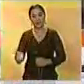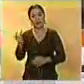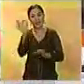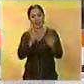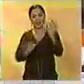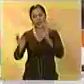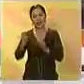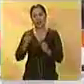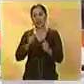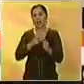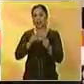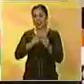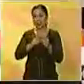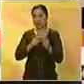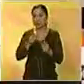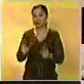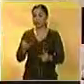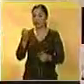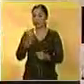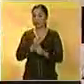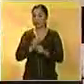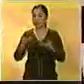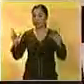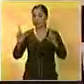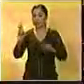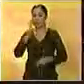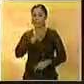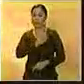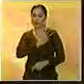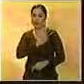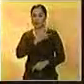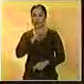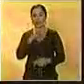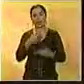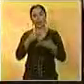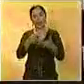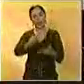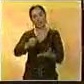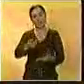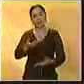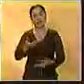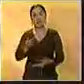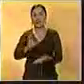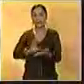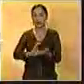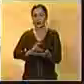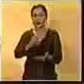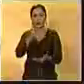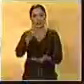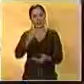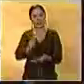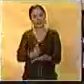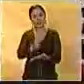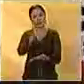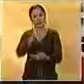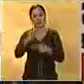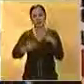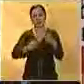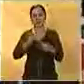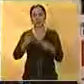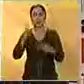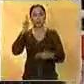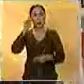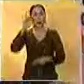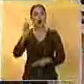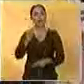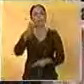artísticas, entre ellas dos importantes figuras de nuestro canal Benevisión. También entregó la llave de la ciudad al vicepresidente ejecutivo de producción, el